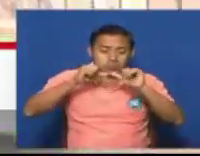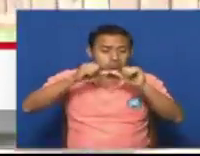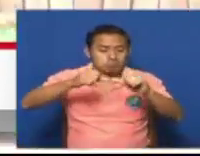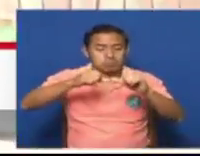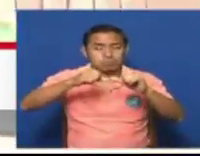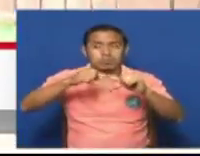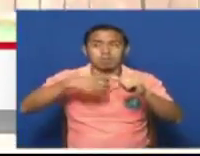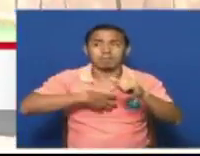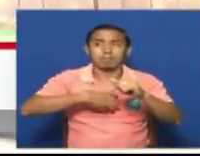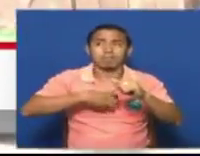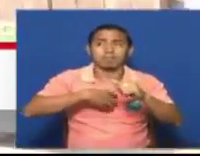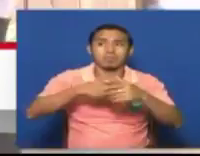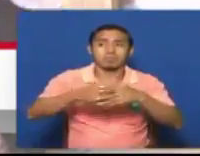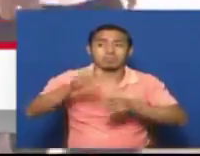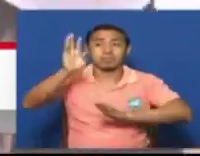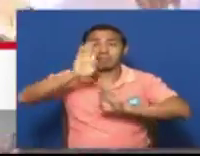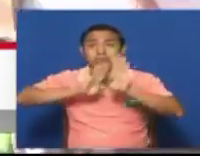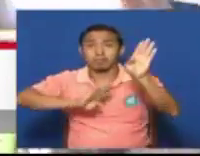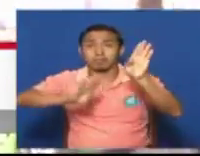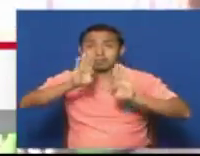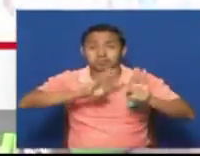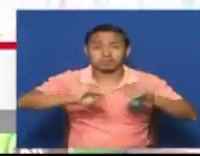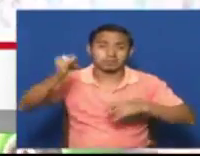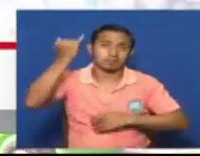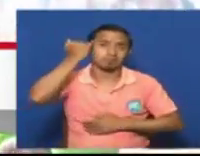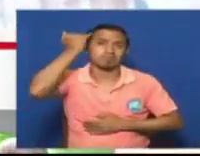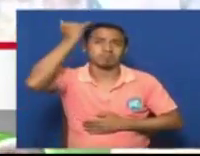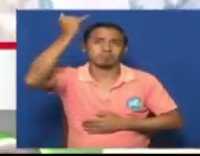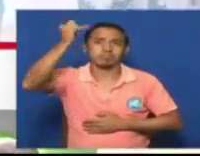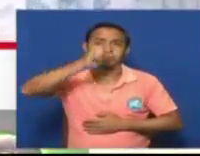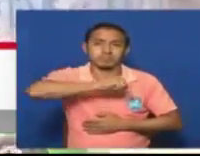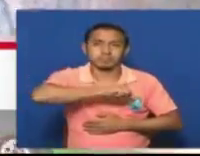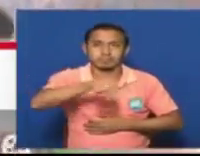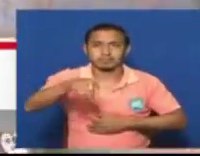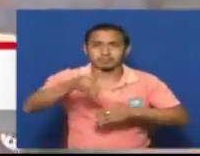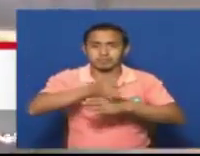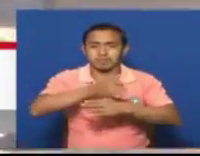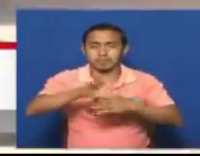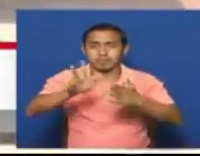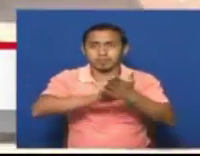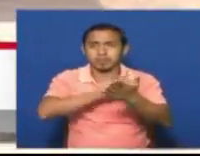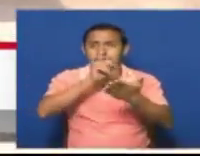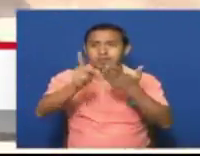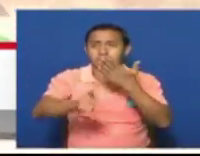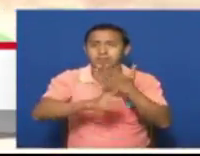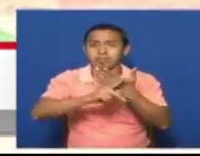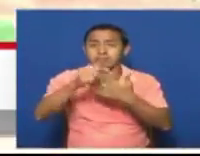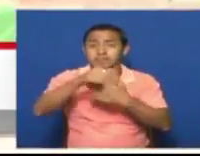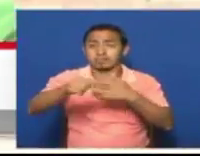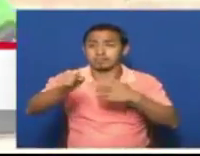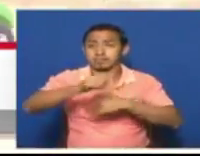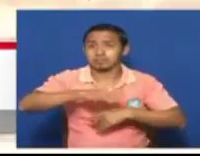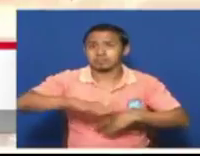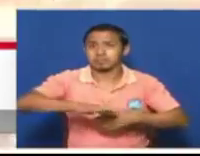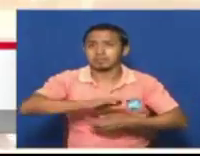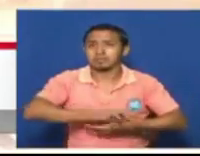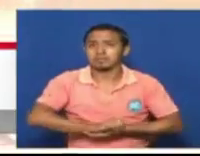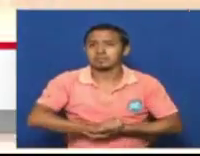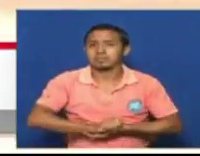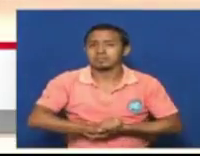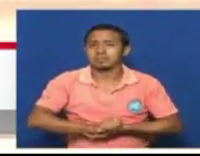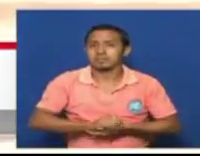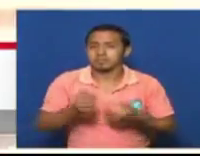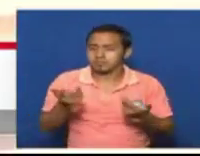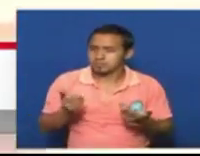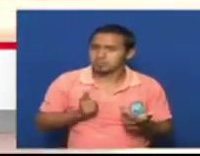protagonistas artífices creadores de estos programas de estos programas sociales alguna mi